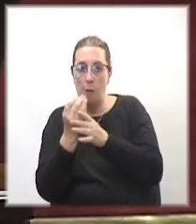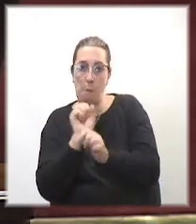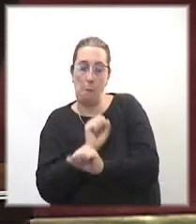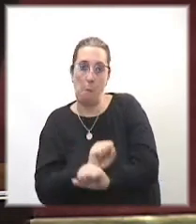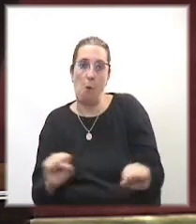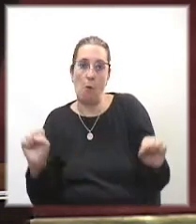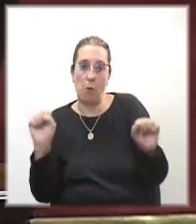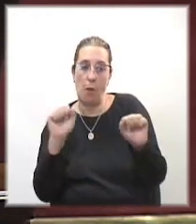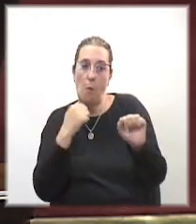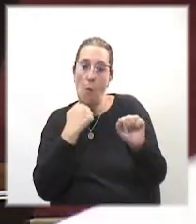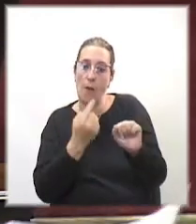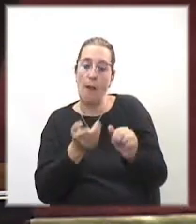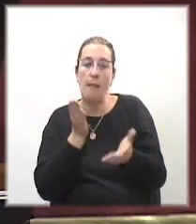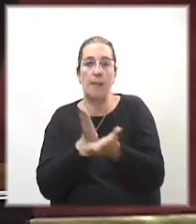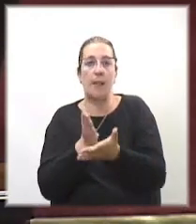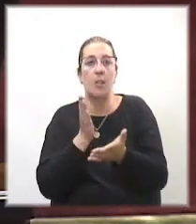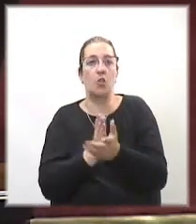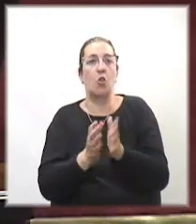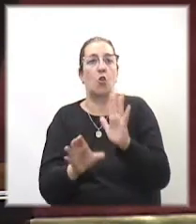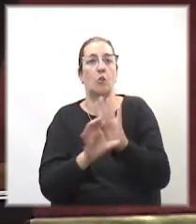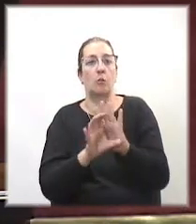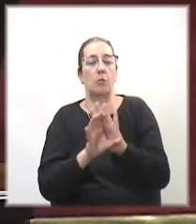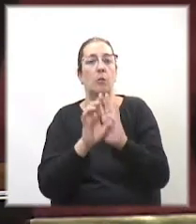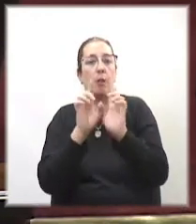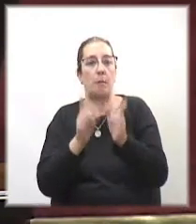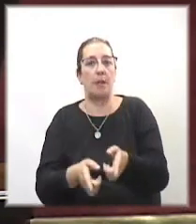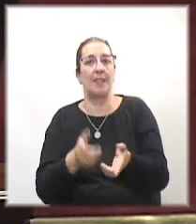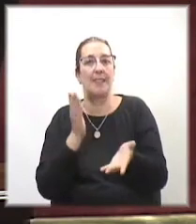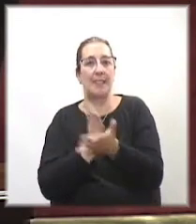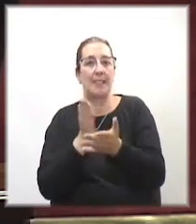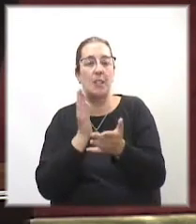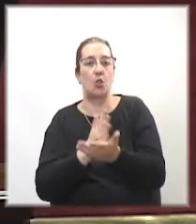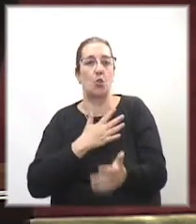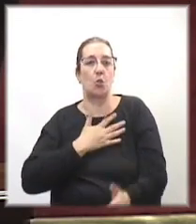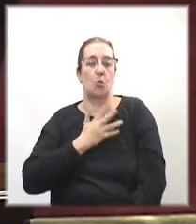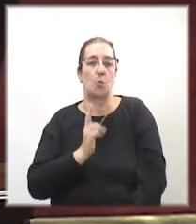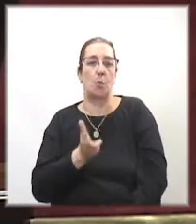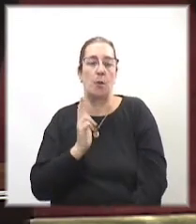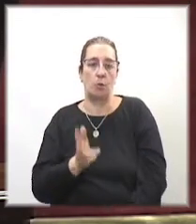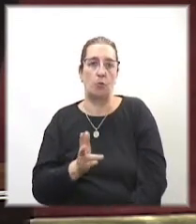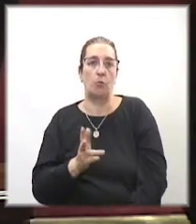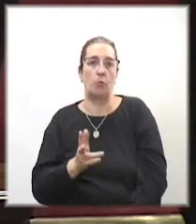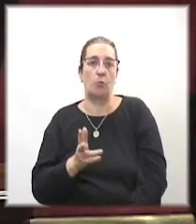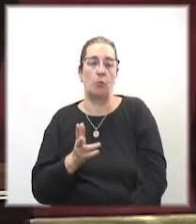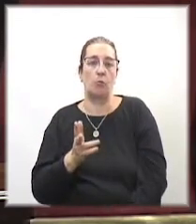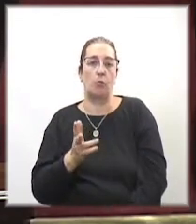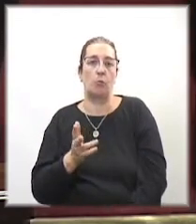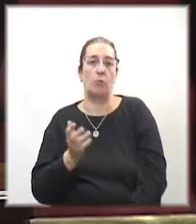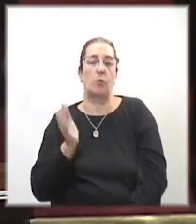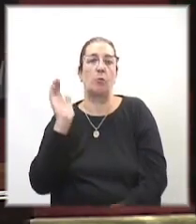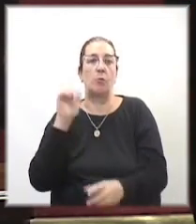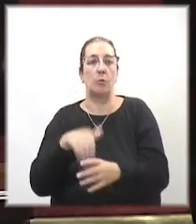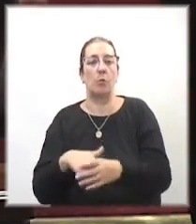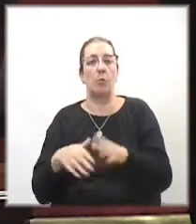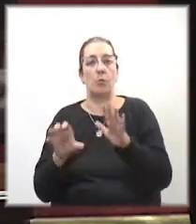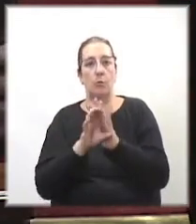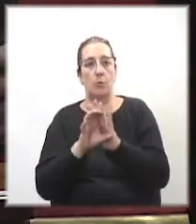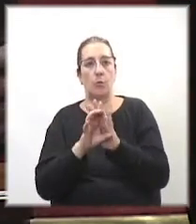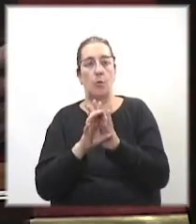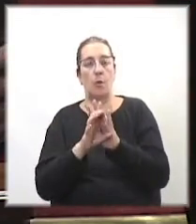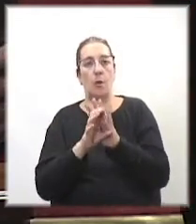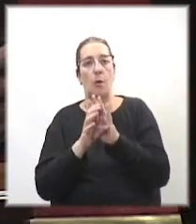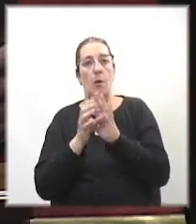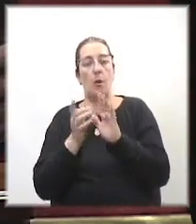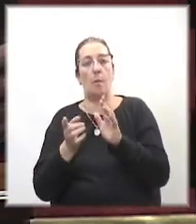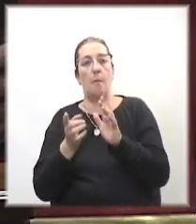podría vulnerar derechos constitucionales y aún derechos humanos consagrados internacionalmente, implicando un menoscabo